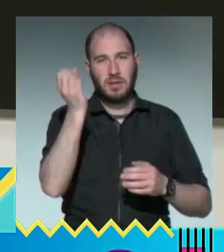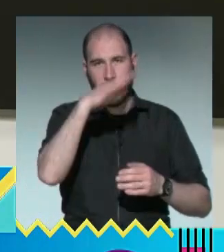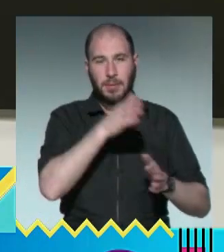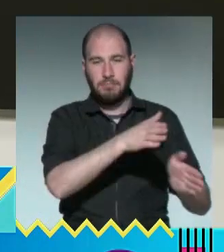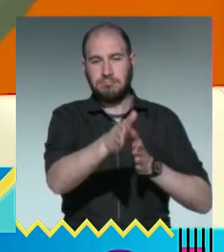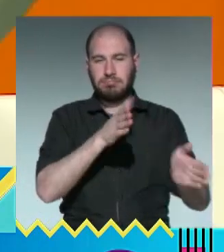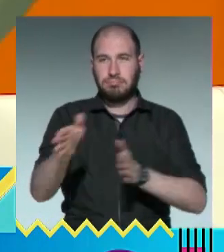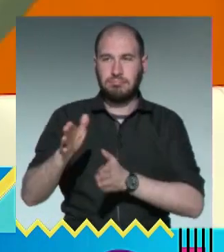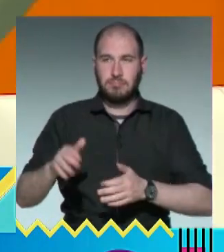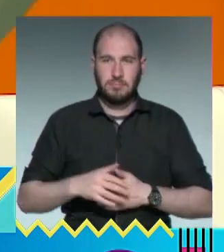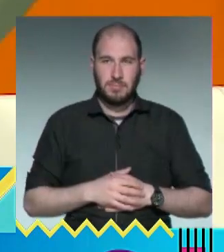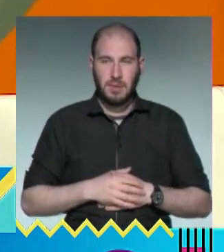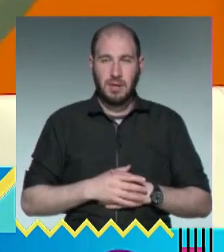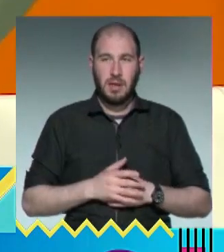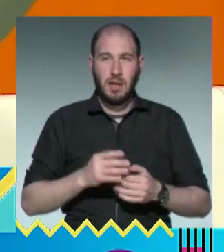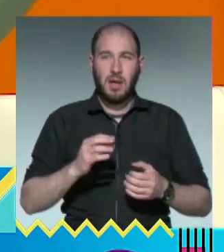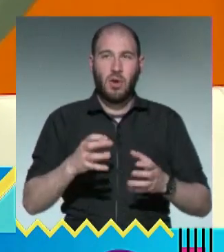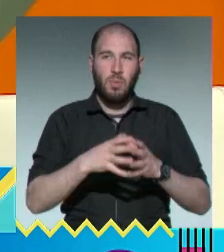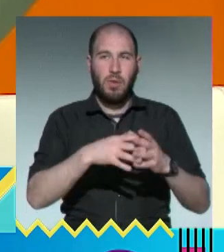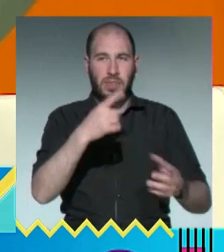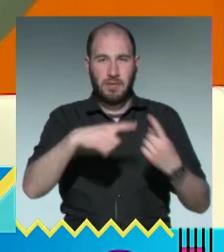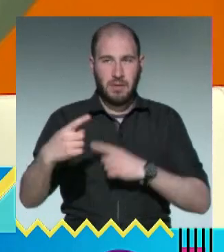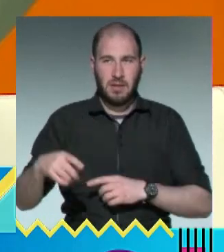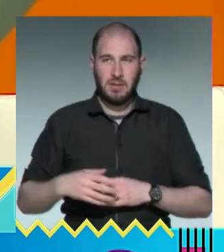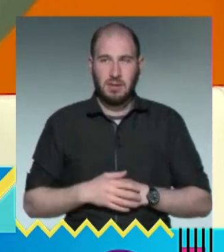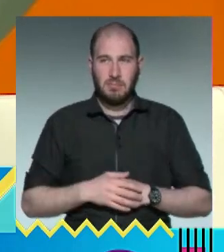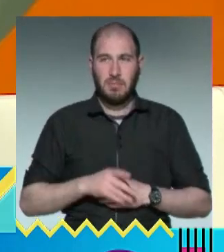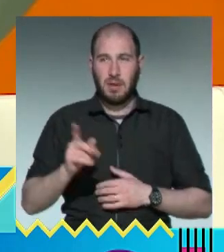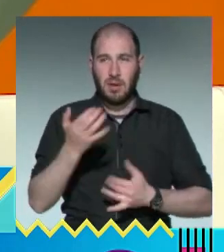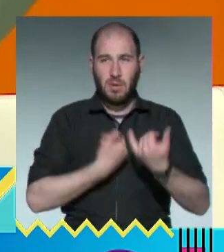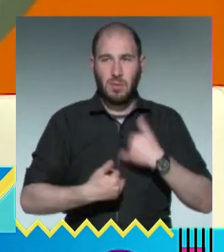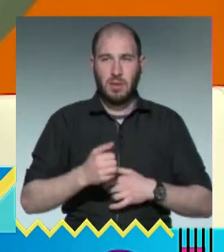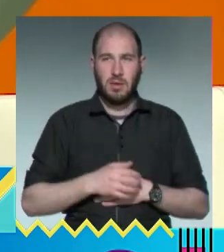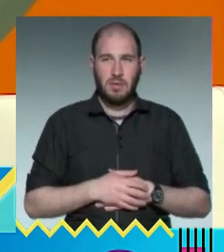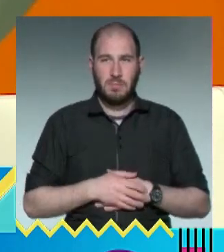¿no? Y hablando de distintas dotaciones. Como bien explicaba,